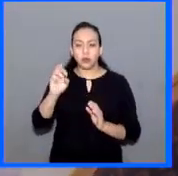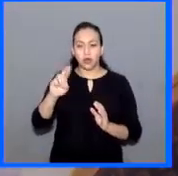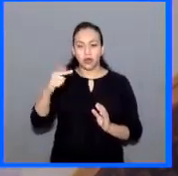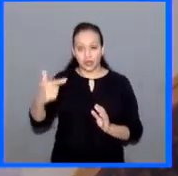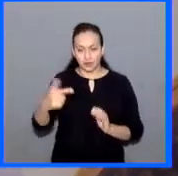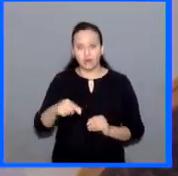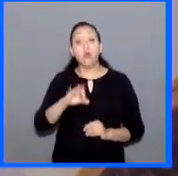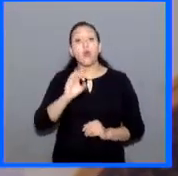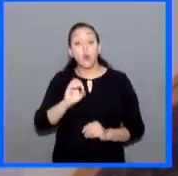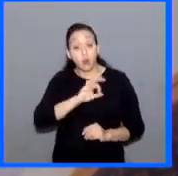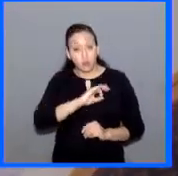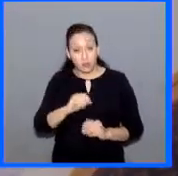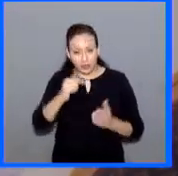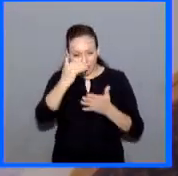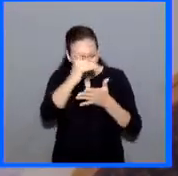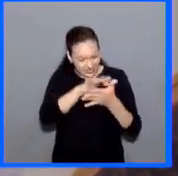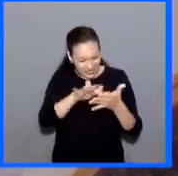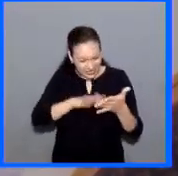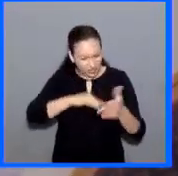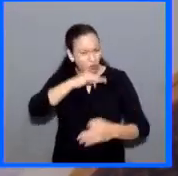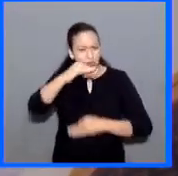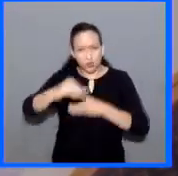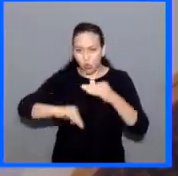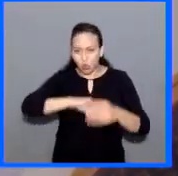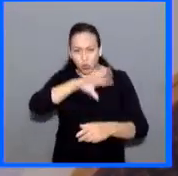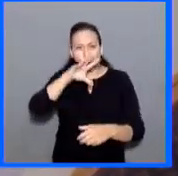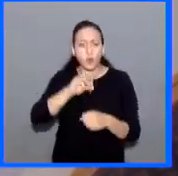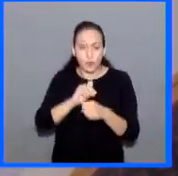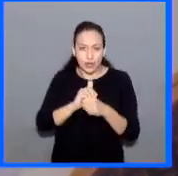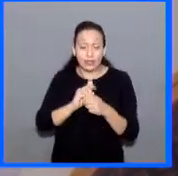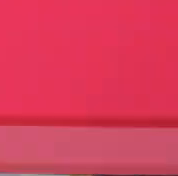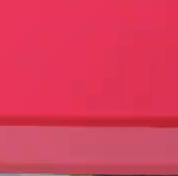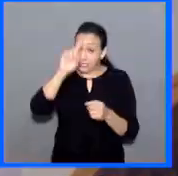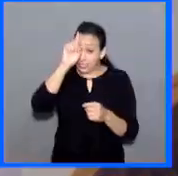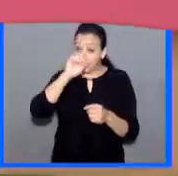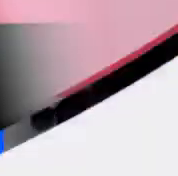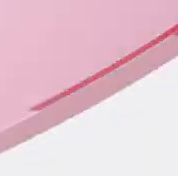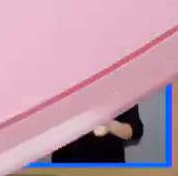la guía completa sobre este tema y orientación al respecto.